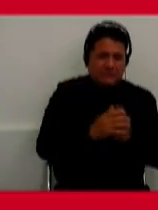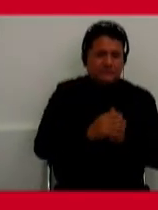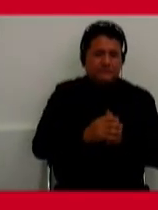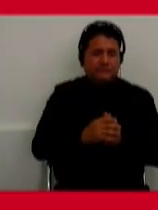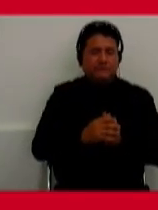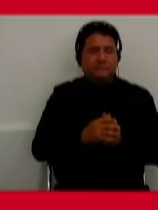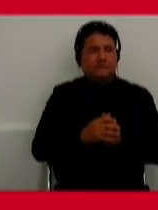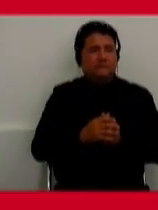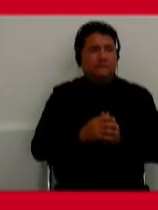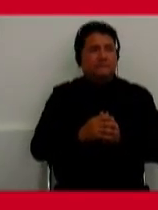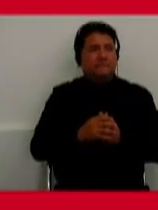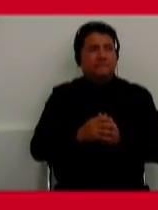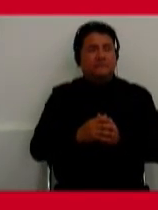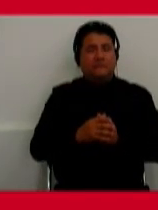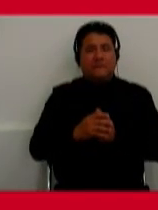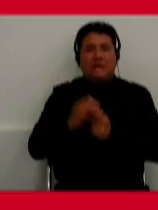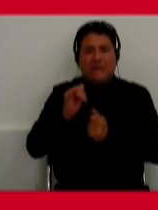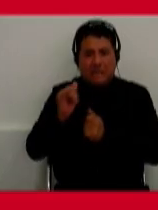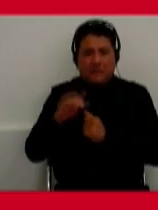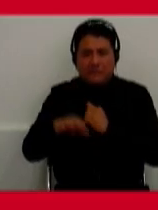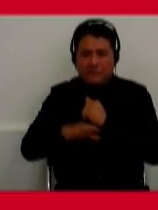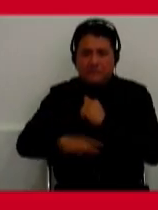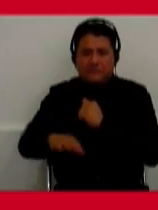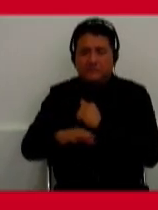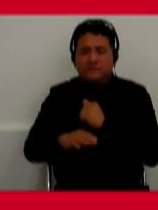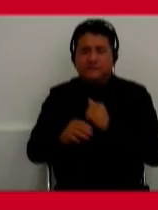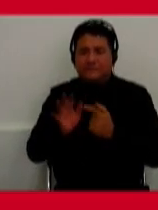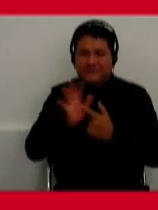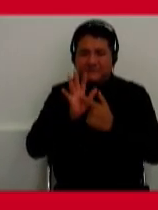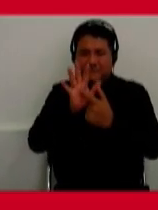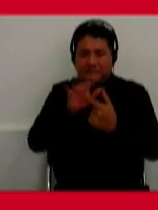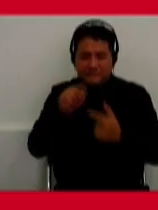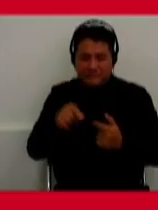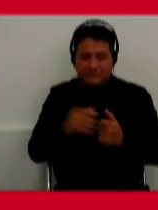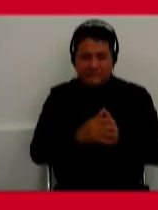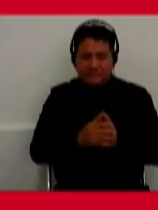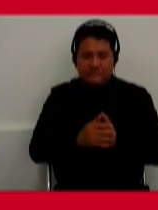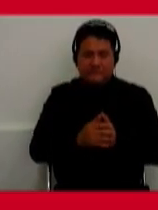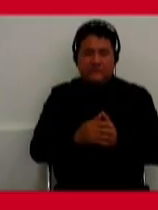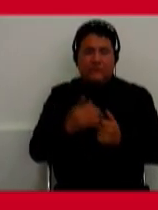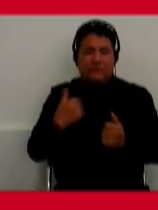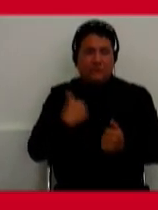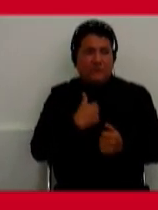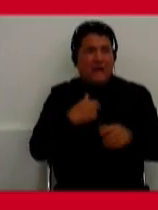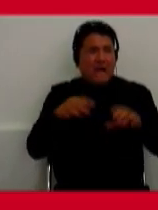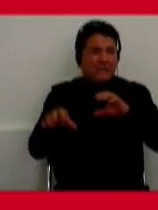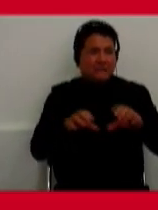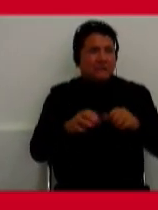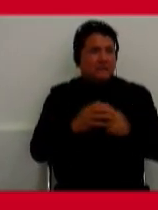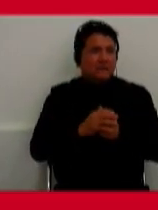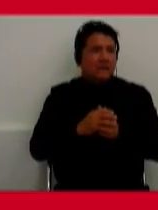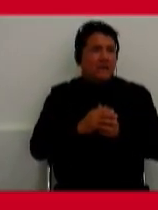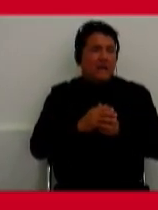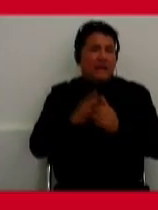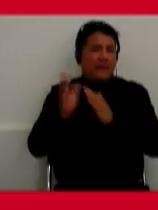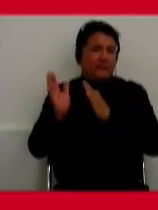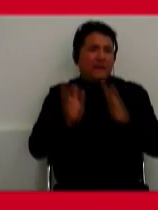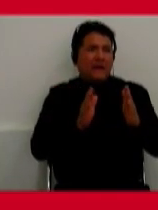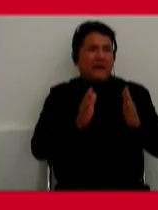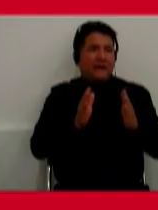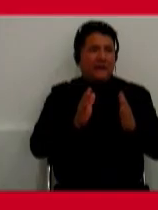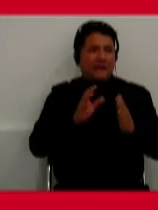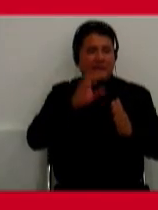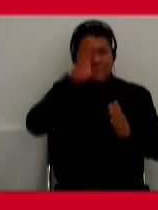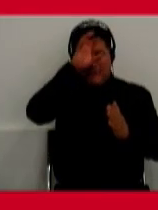plata, ¿no? Y básicamente es lo que nos muestran al momento de poder ejecutar todo el plan de mina. Vemos en este gráfico que ya